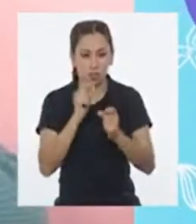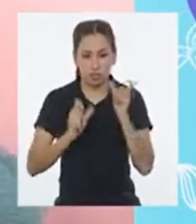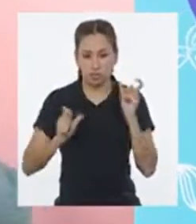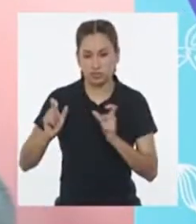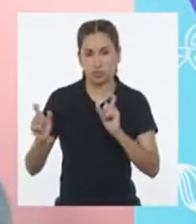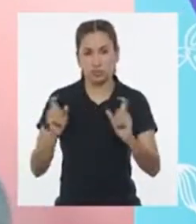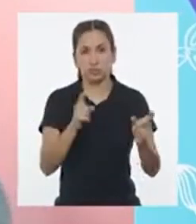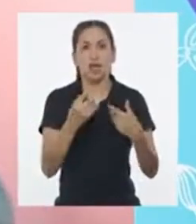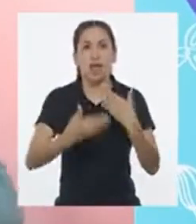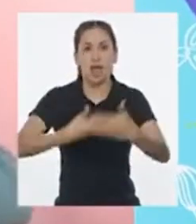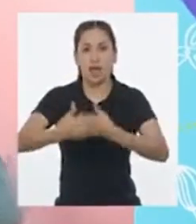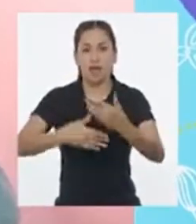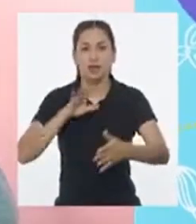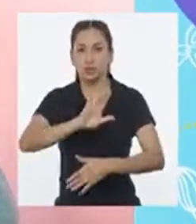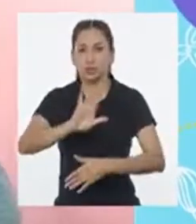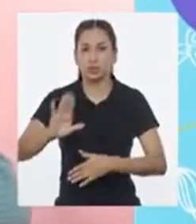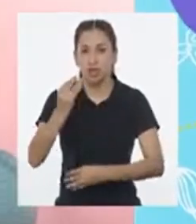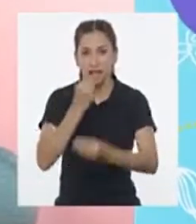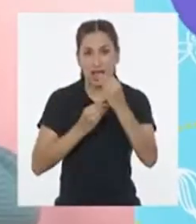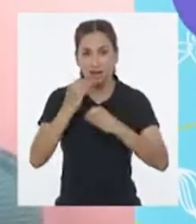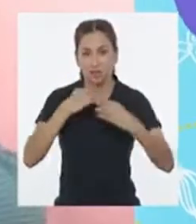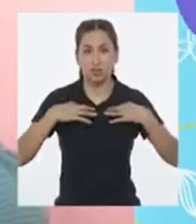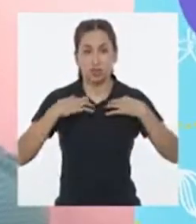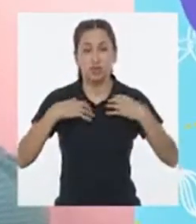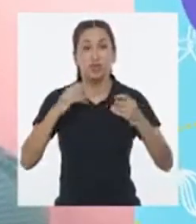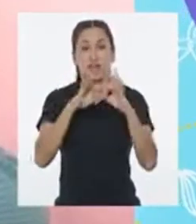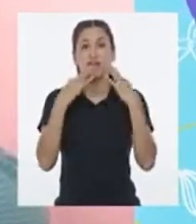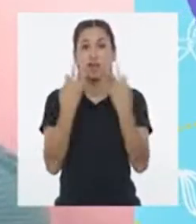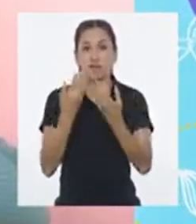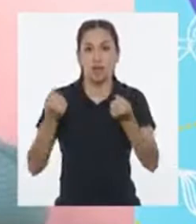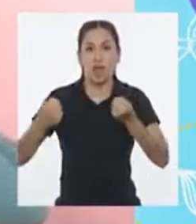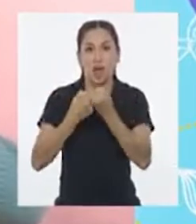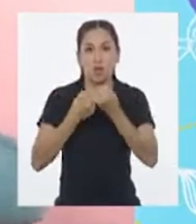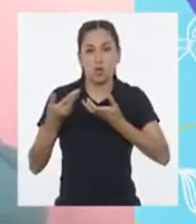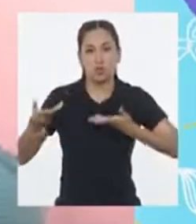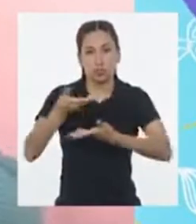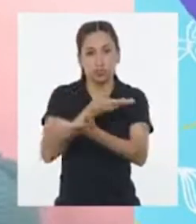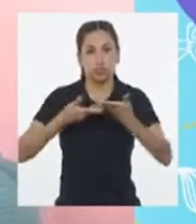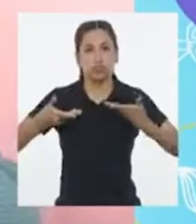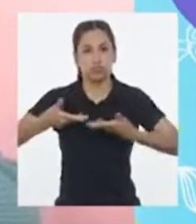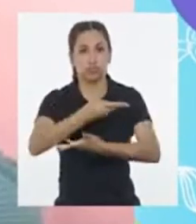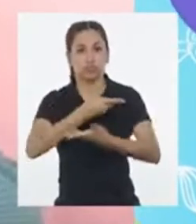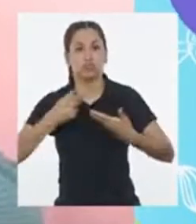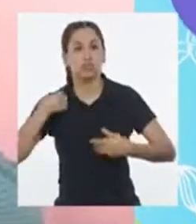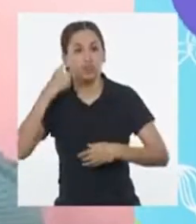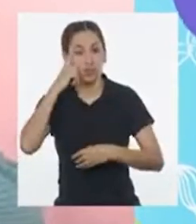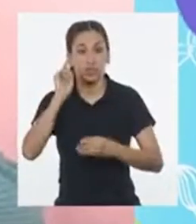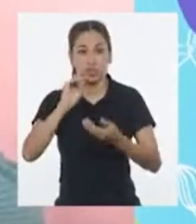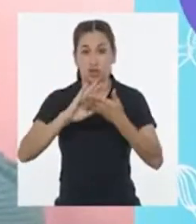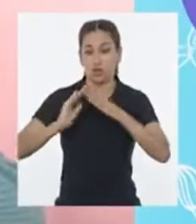lograban producir sus alimentos y vestidos. Las familias se apoyaban mutuamente.